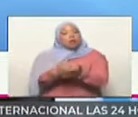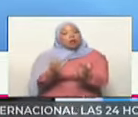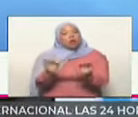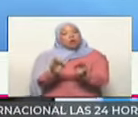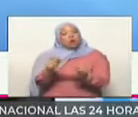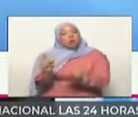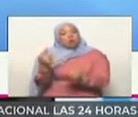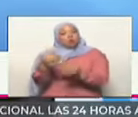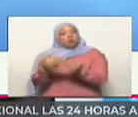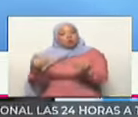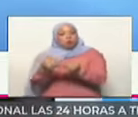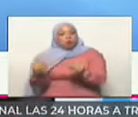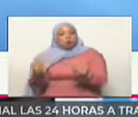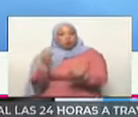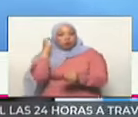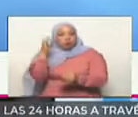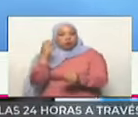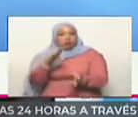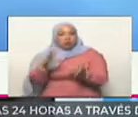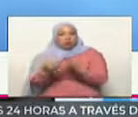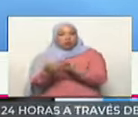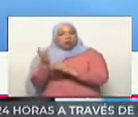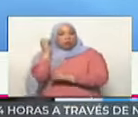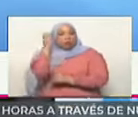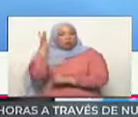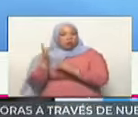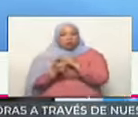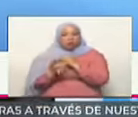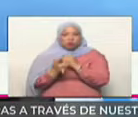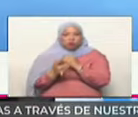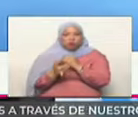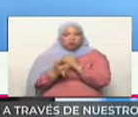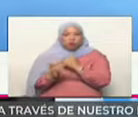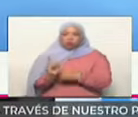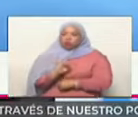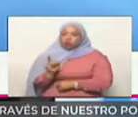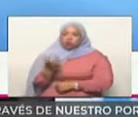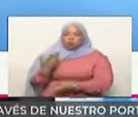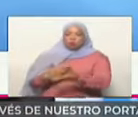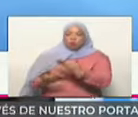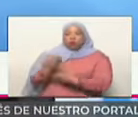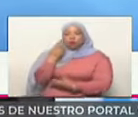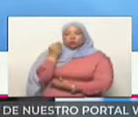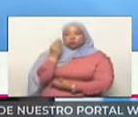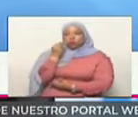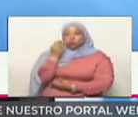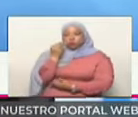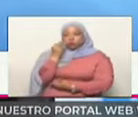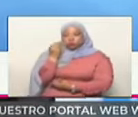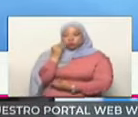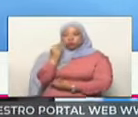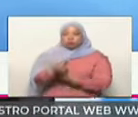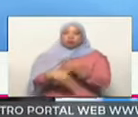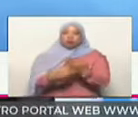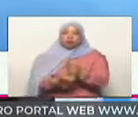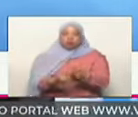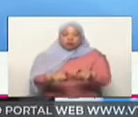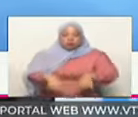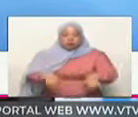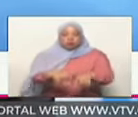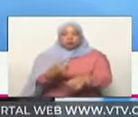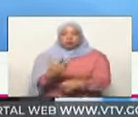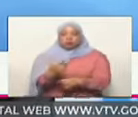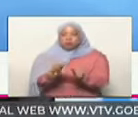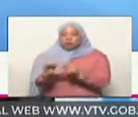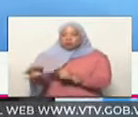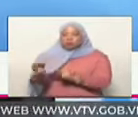dólar, ningún euro por la transferencia de tecnología, sino que va a ir directo de esta experiencia, que es una estación que está allí localizada a